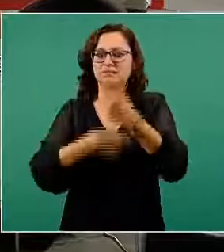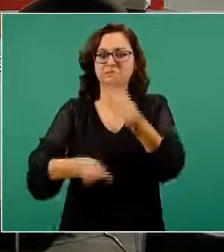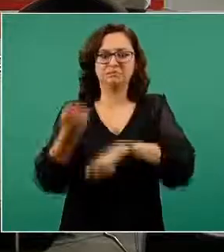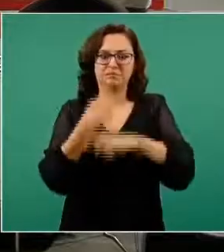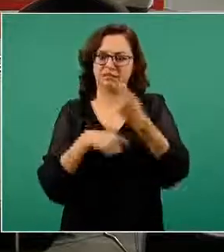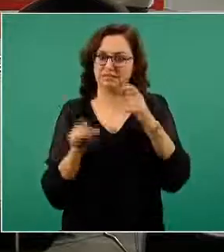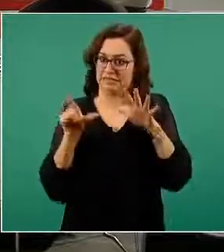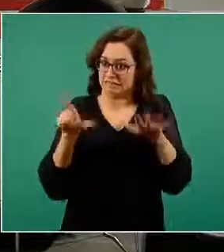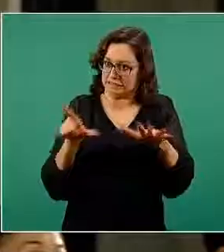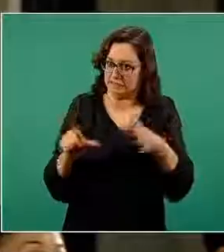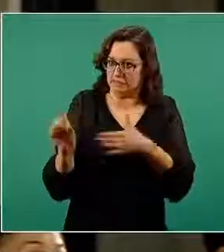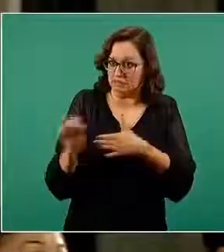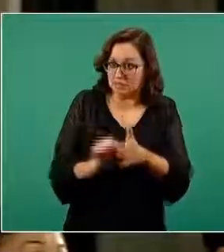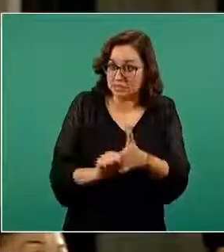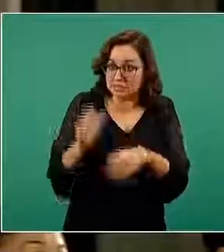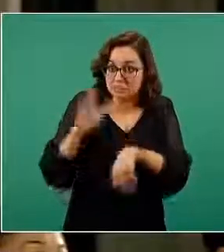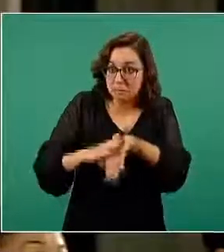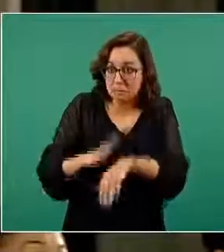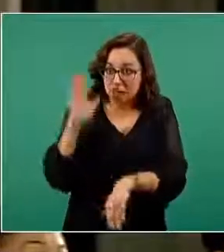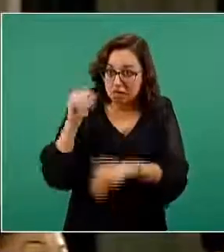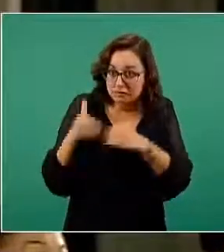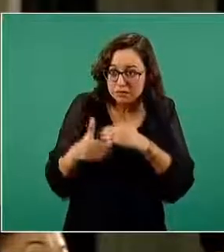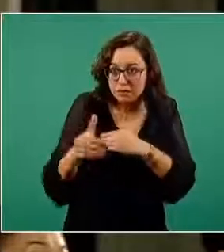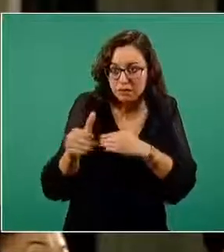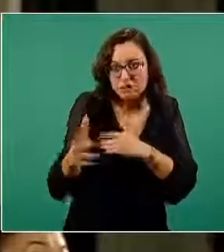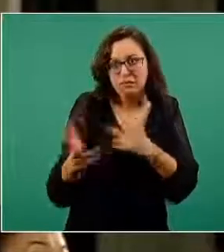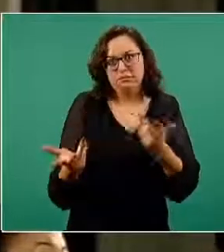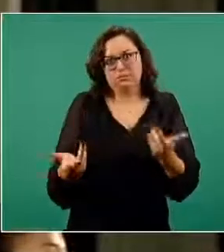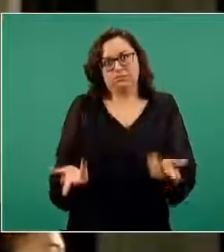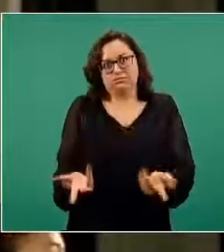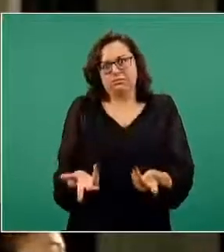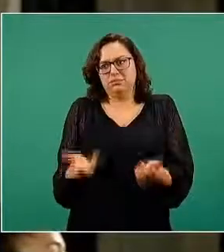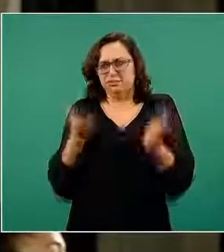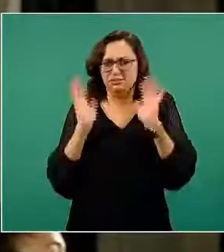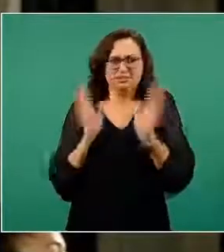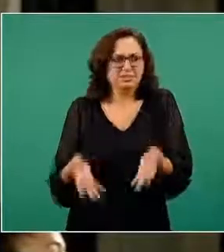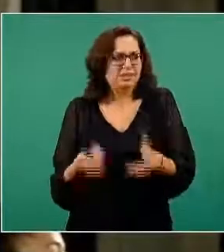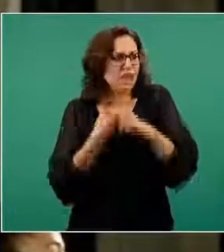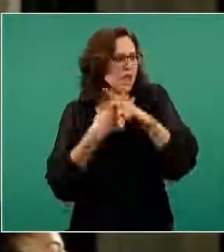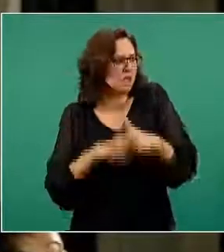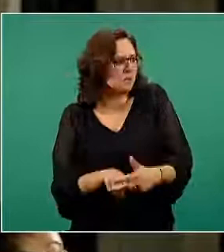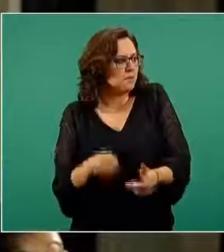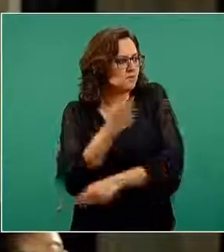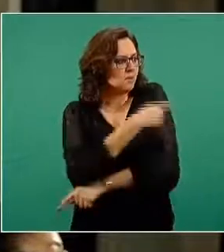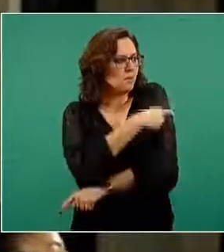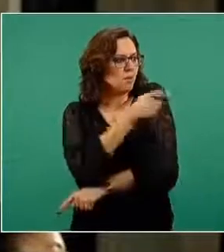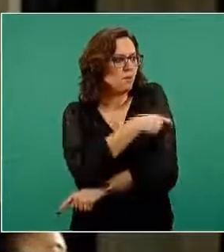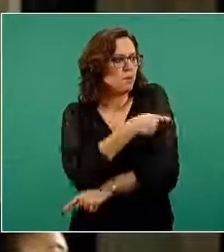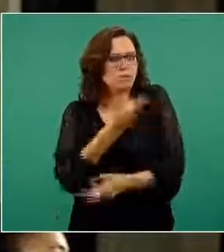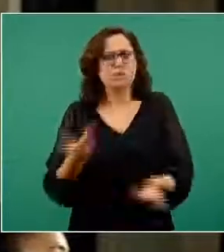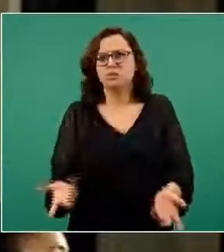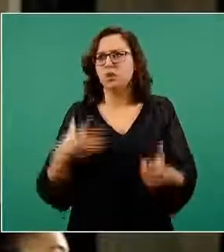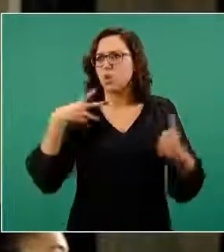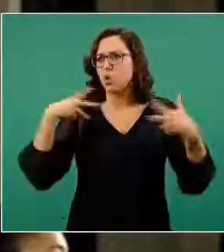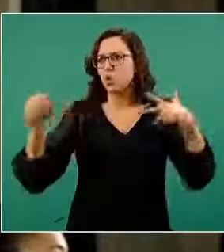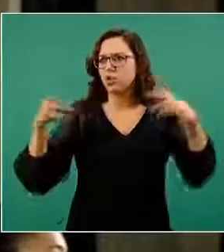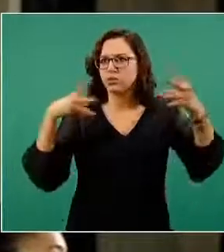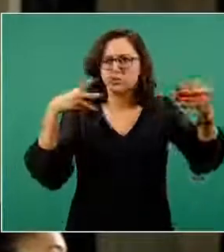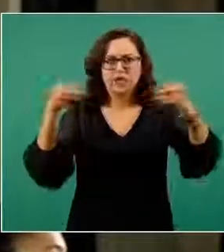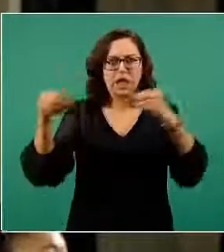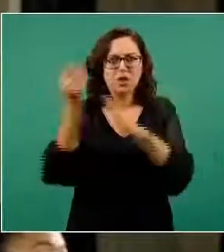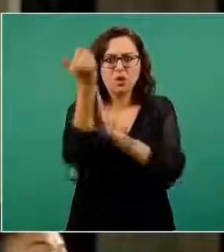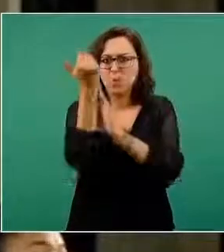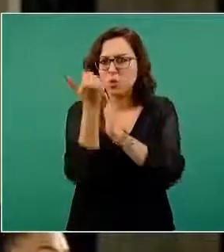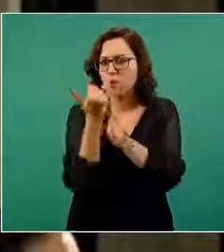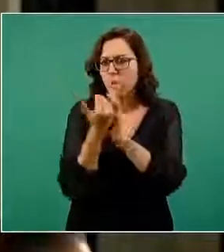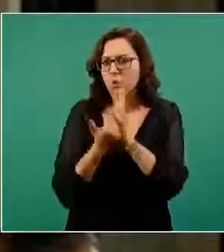meses, ¿verdad? Y vemos afortunadamente que avanza el plan de vacunación, vemos que afortunadamente baja el ritmo de contagios,